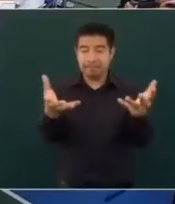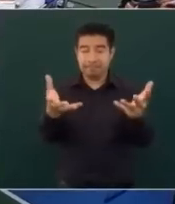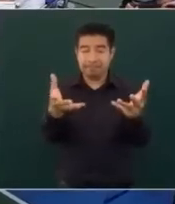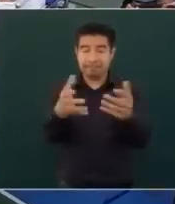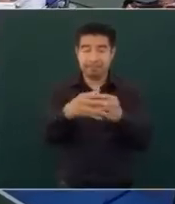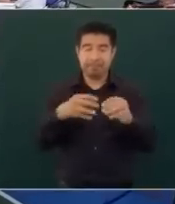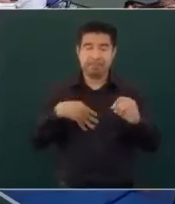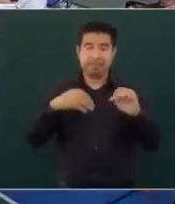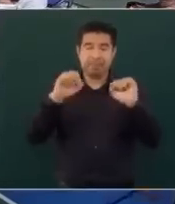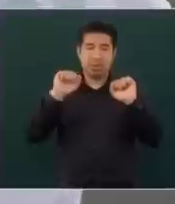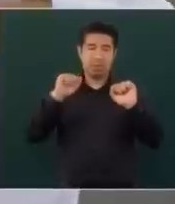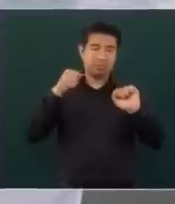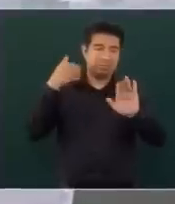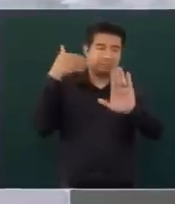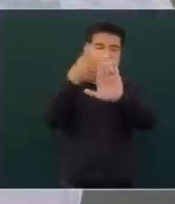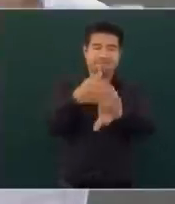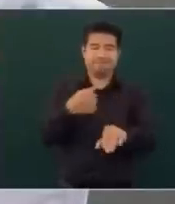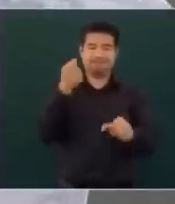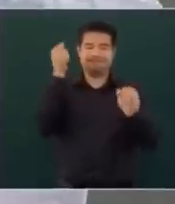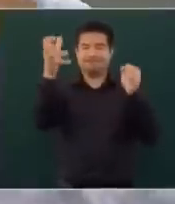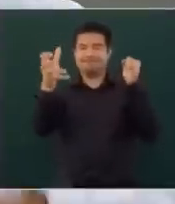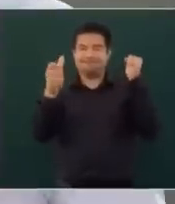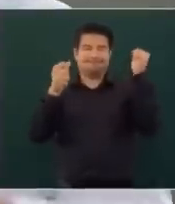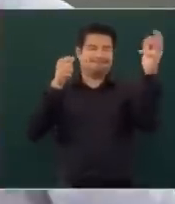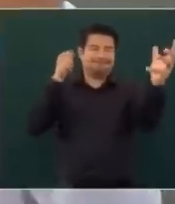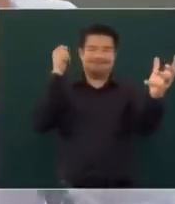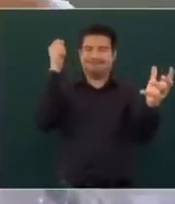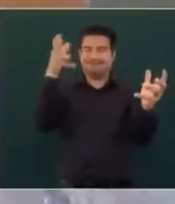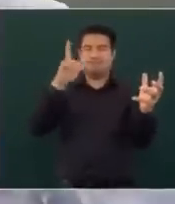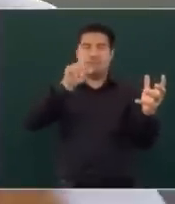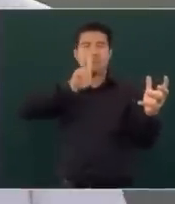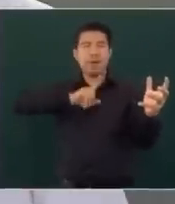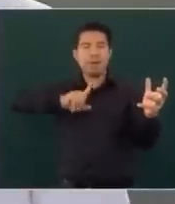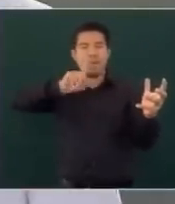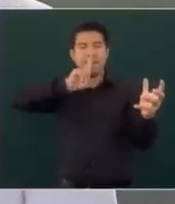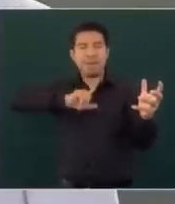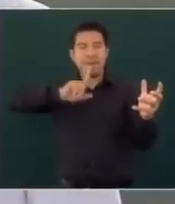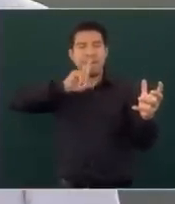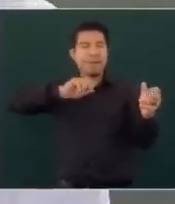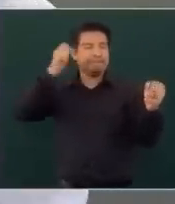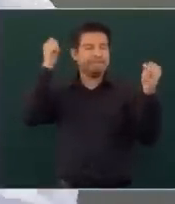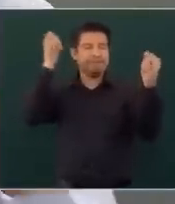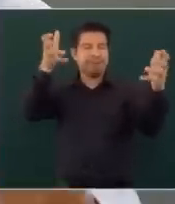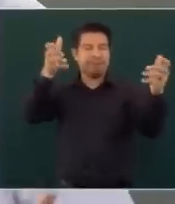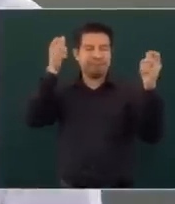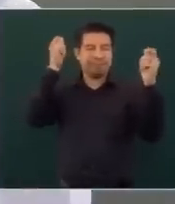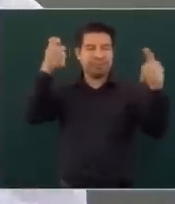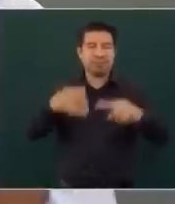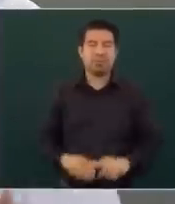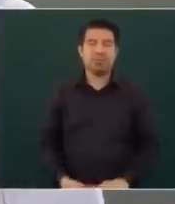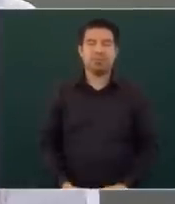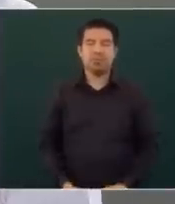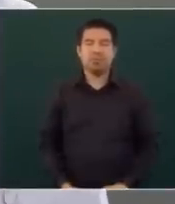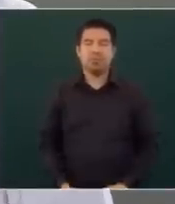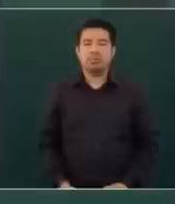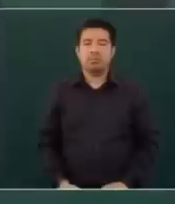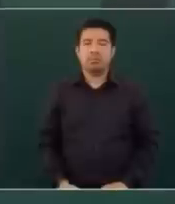un bombardeo de mentiras. Cada vez se desesperan